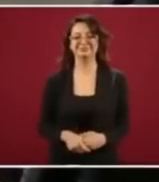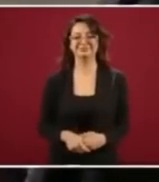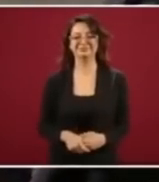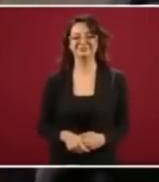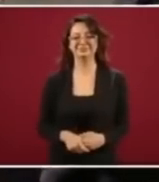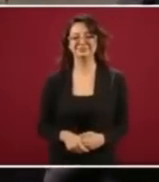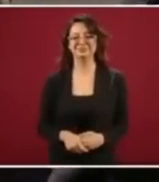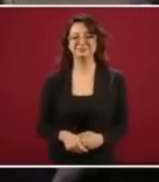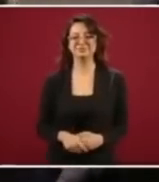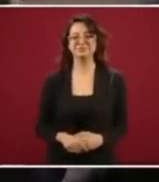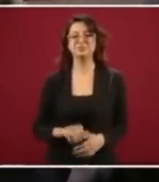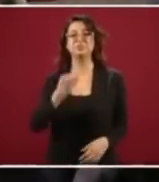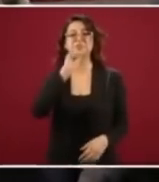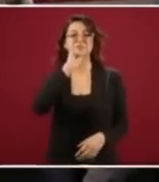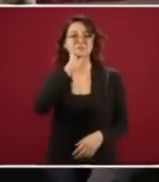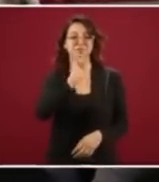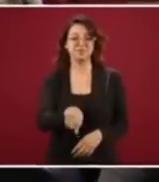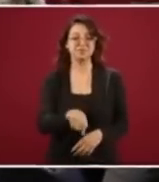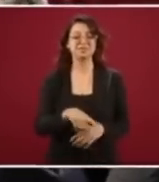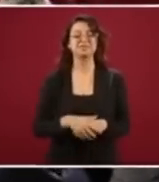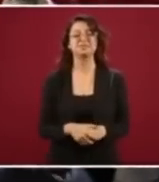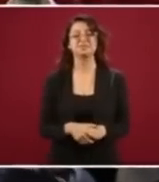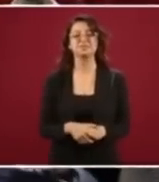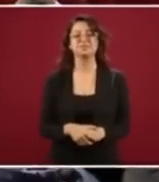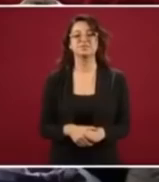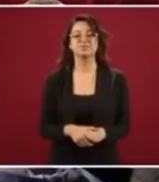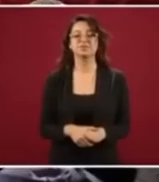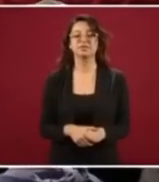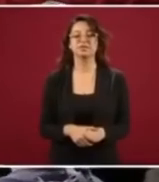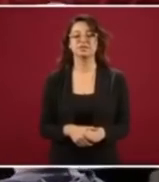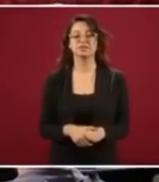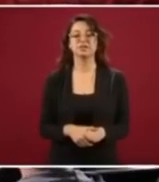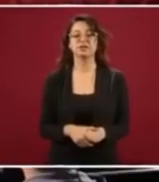Y también hoy es un día